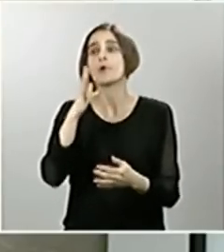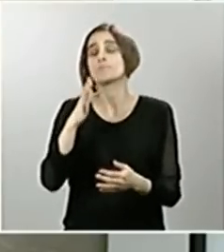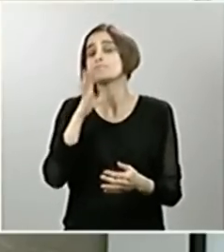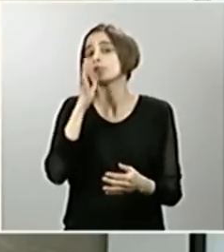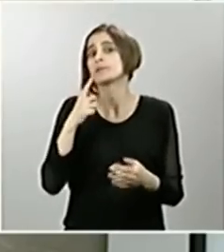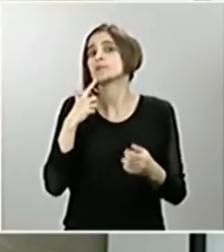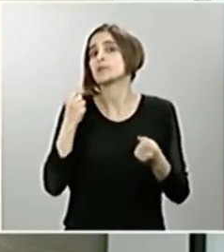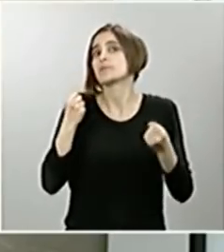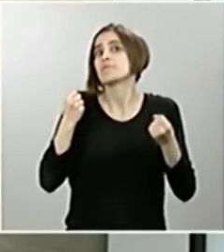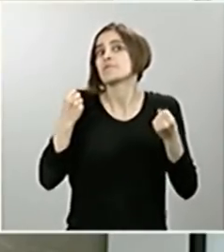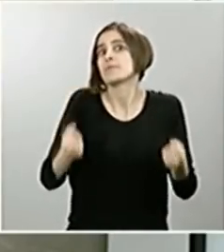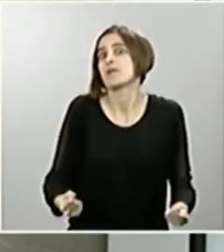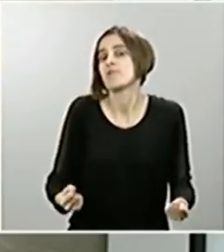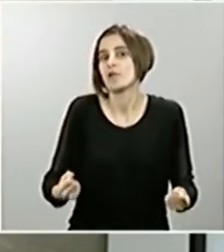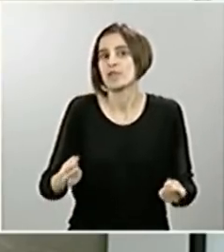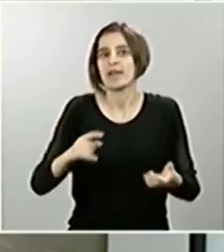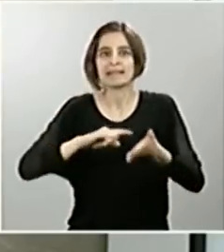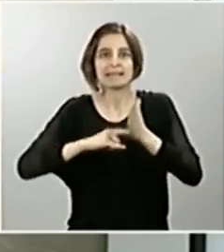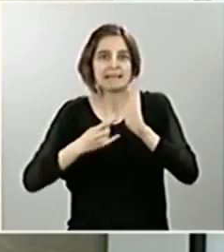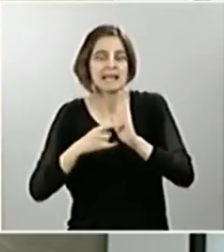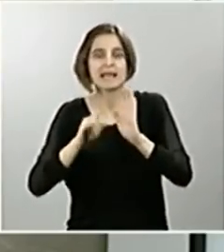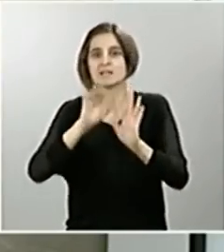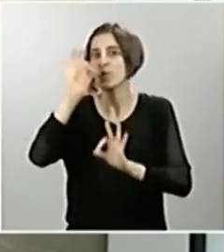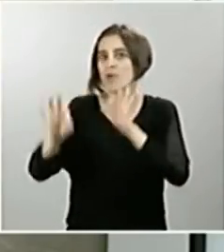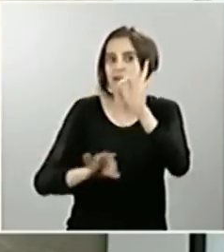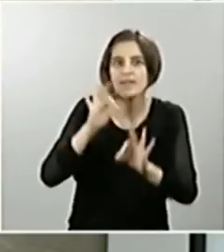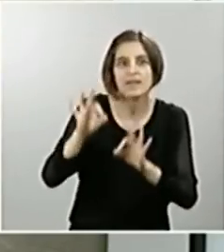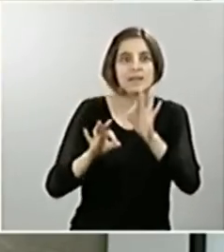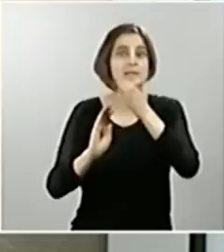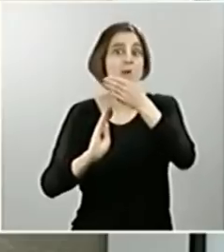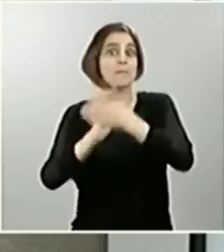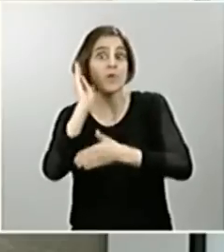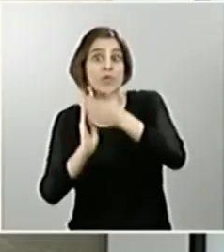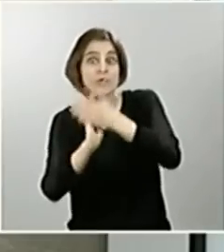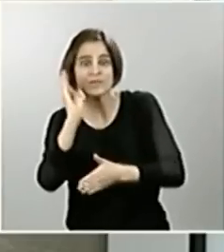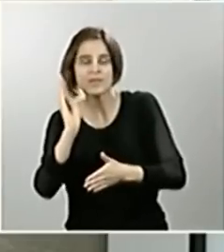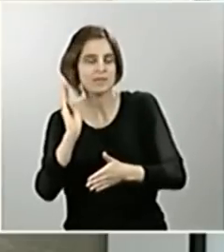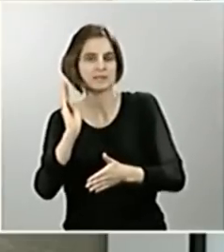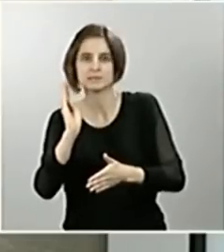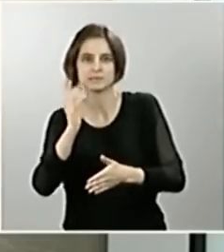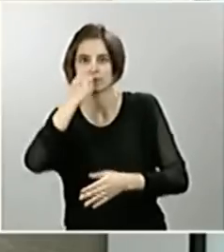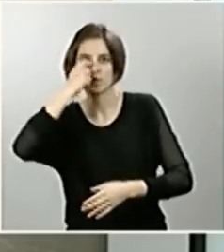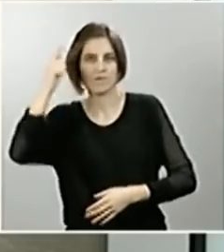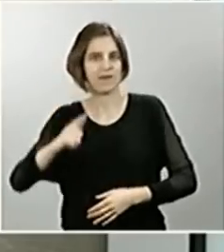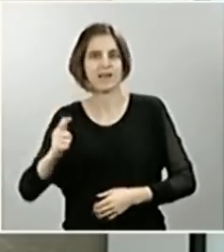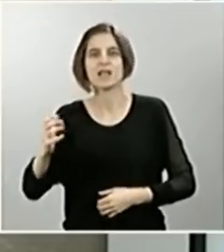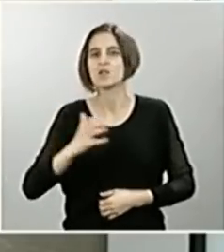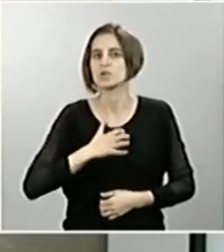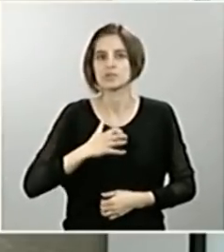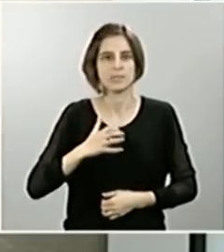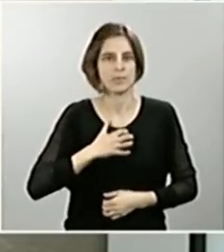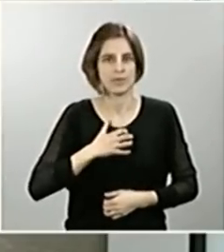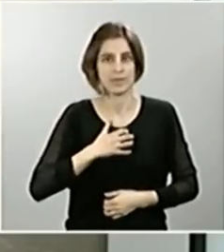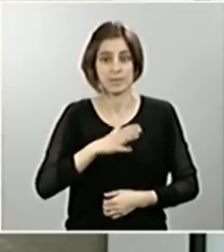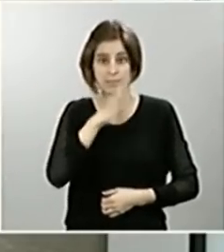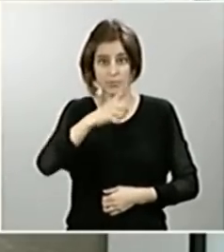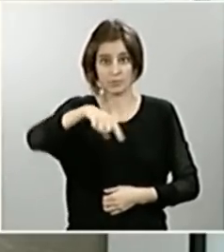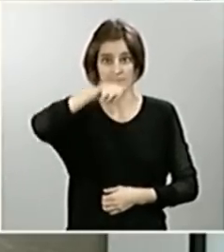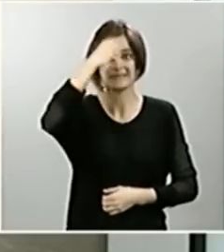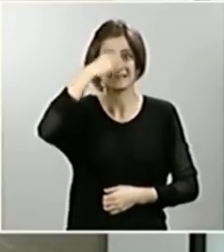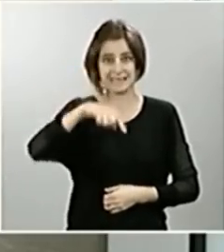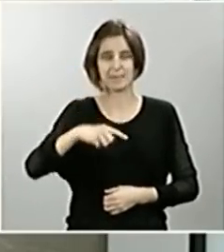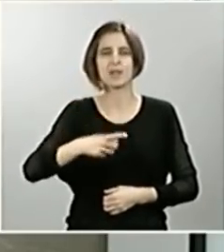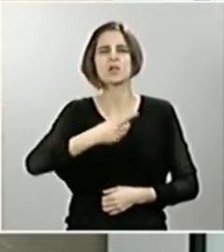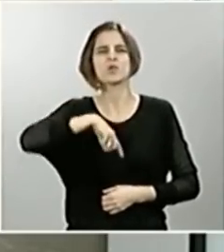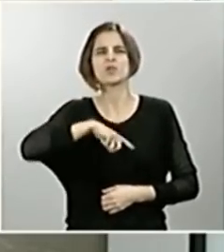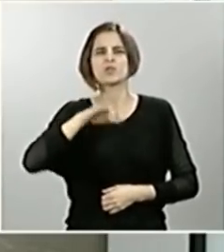económicas, organizativas e de producción. Non se pode despedir, porque, como saben, hemos puesto os mecanismos legais